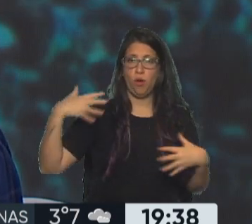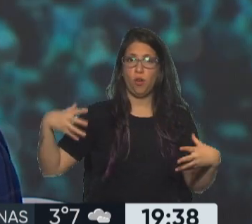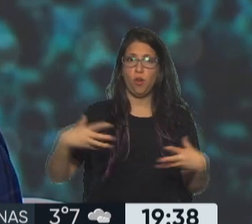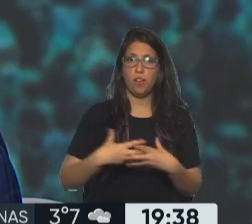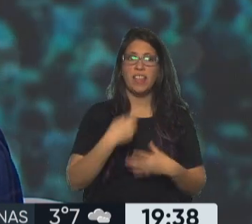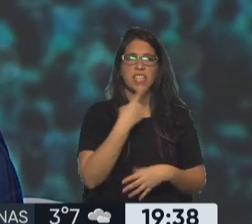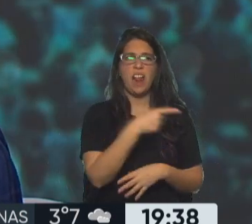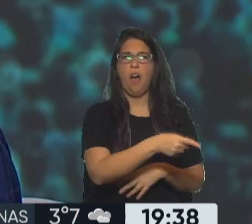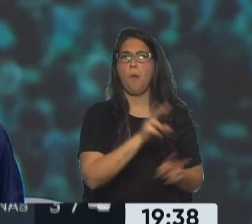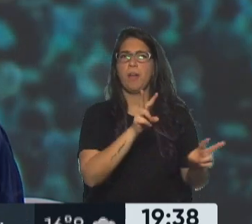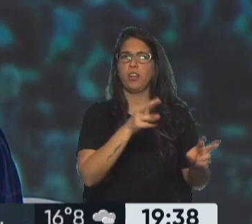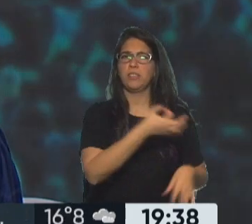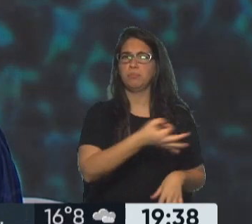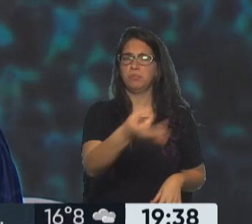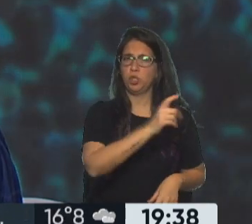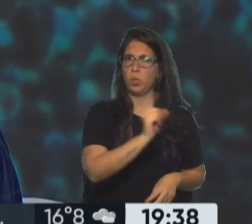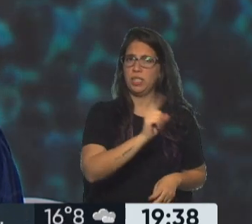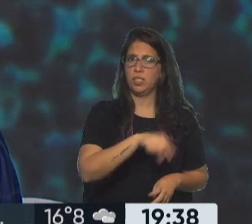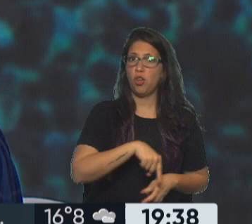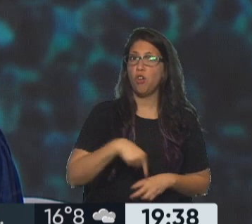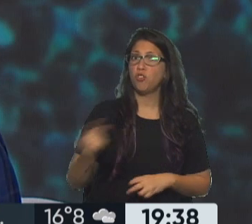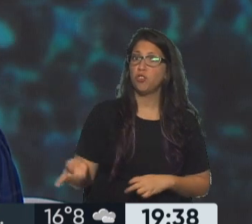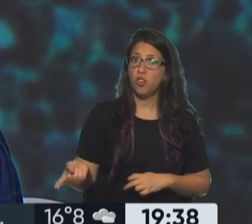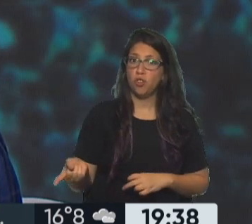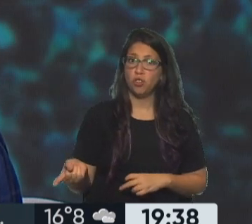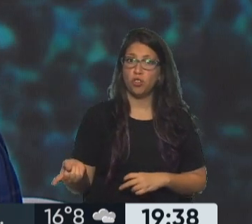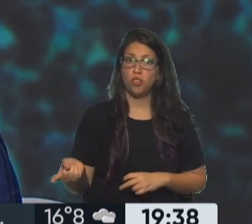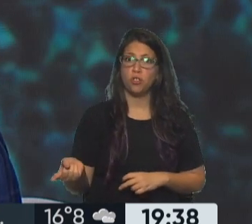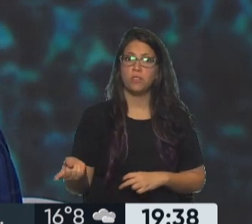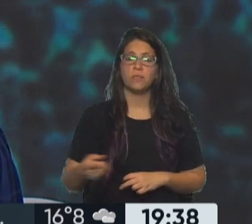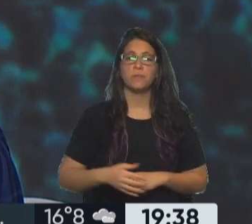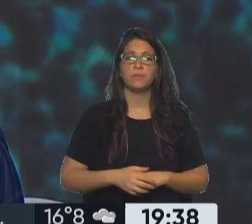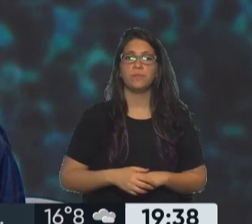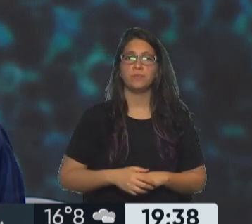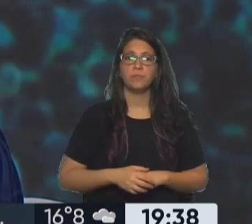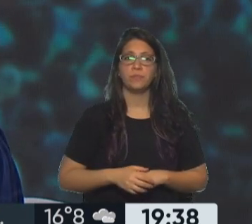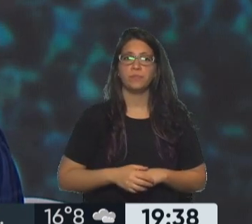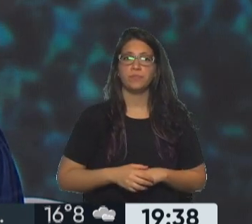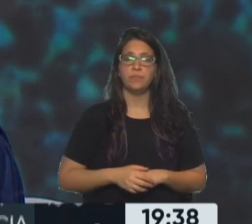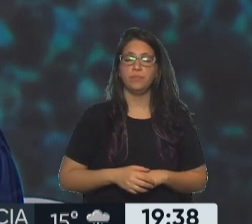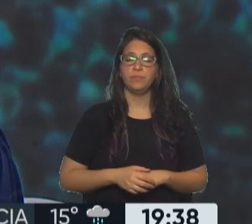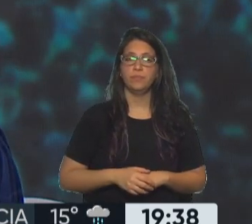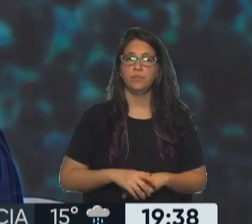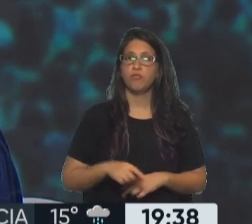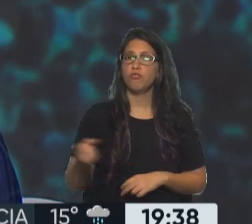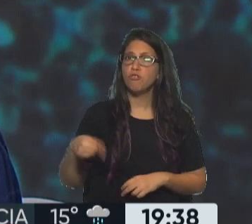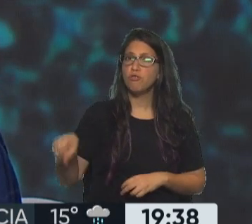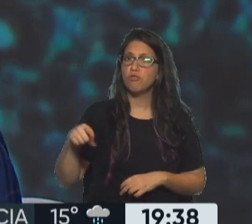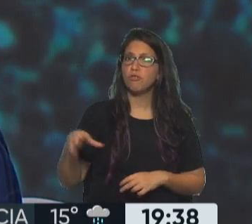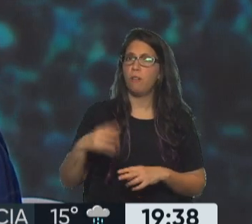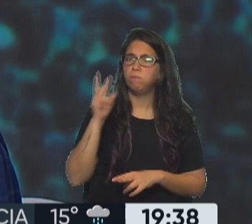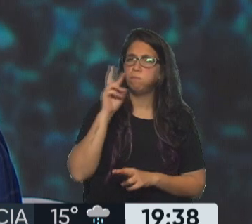peronistas legítimos. Y los otros, que eran los que secuestraron y mataron a Aramburu, pero que también ellos